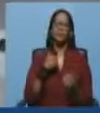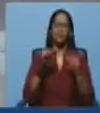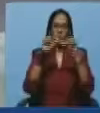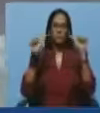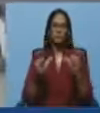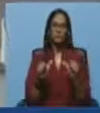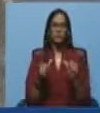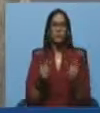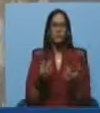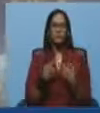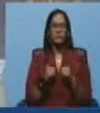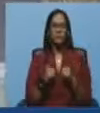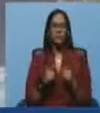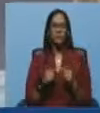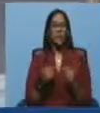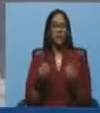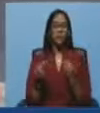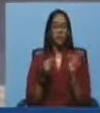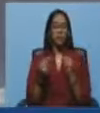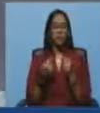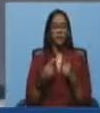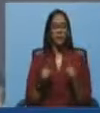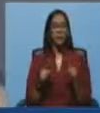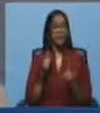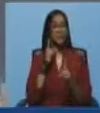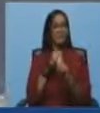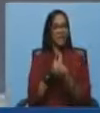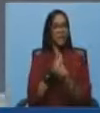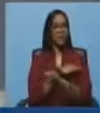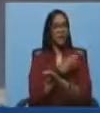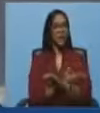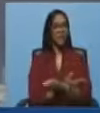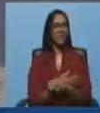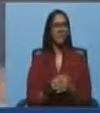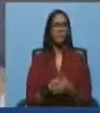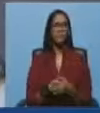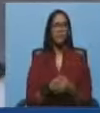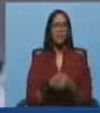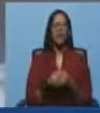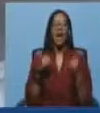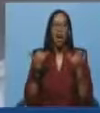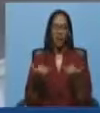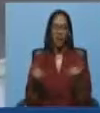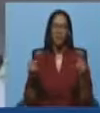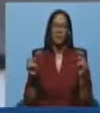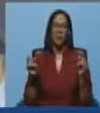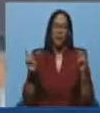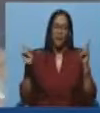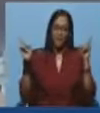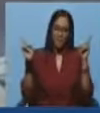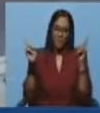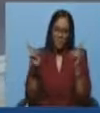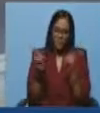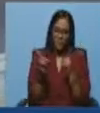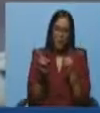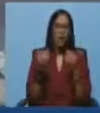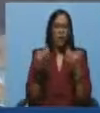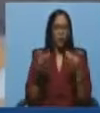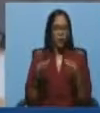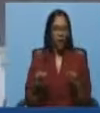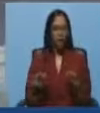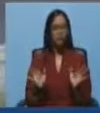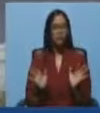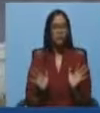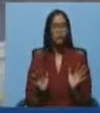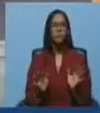una disyuntiva tremenda. Ahora, ese tremendo reto, yo te dije, tenemos grandes retos. Ahora, si nos vamos un poquito más a lo cotidiano, yo creo